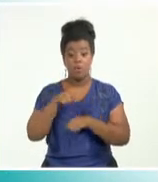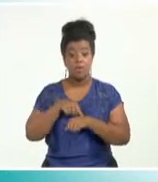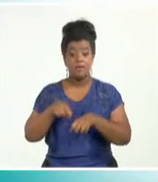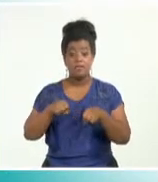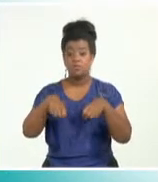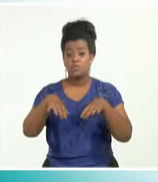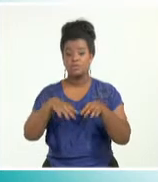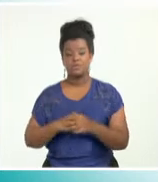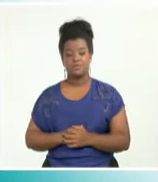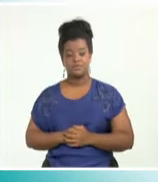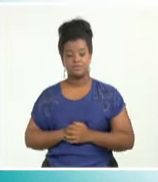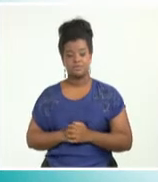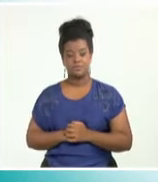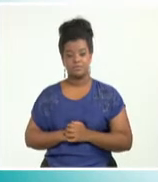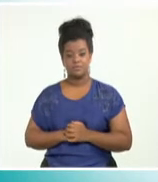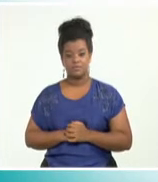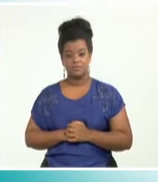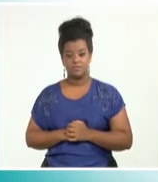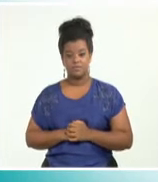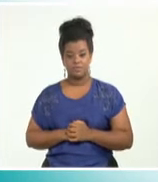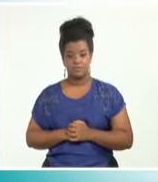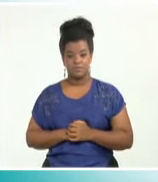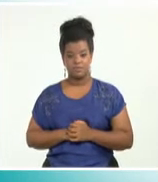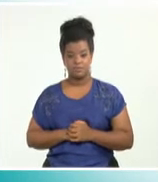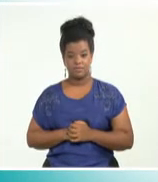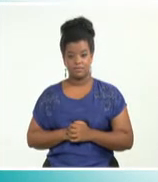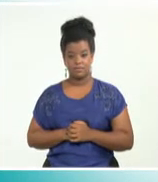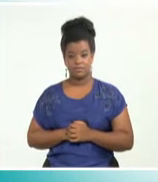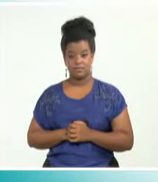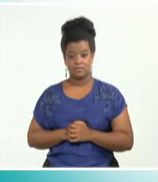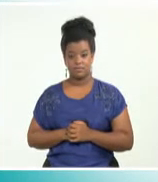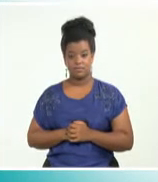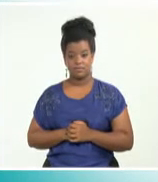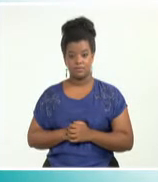En Camagüey, Aimea Amargos, Sistema Informativo de la Televisión Cubana.